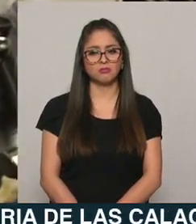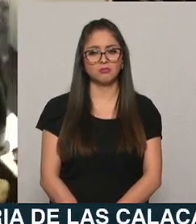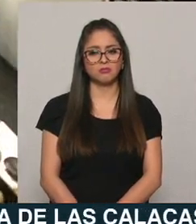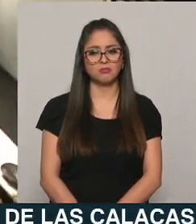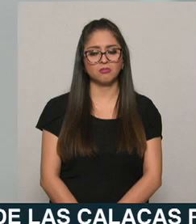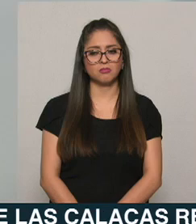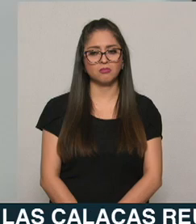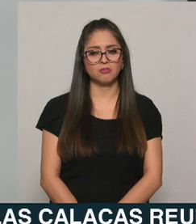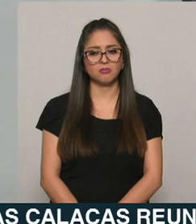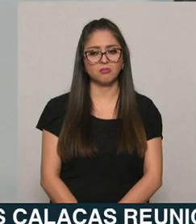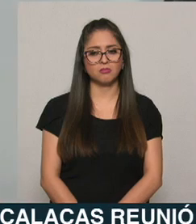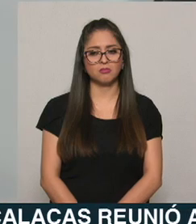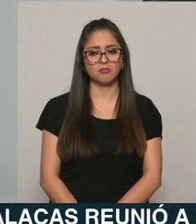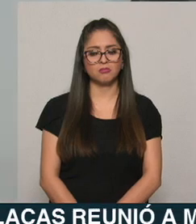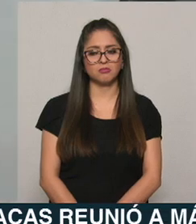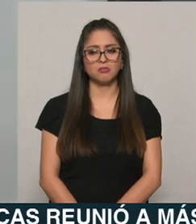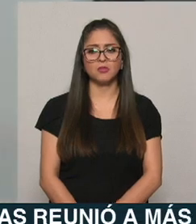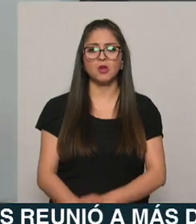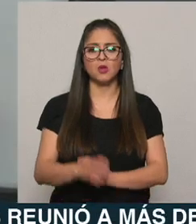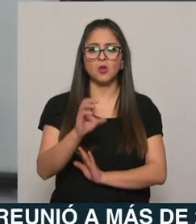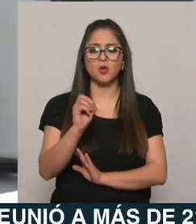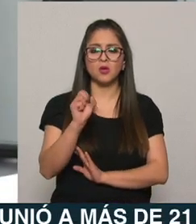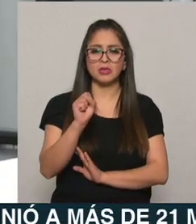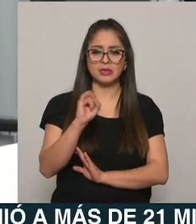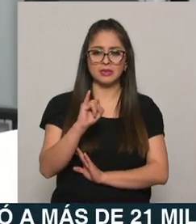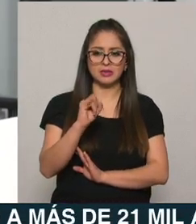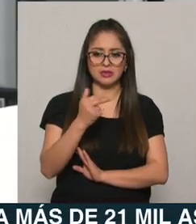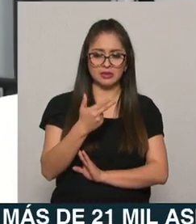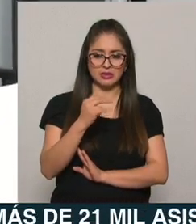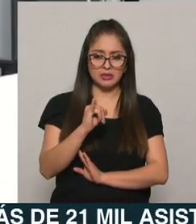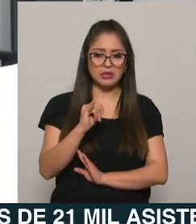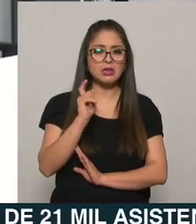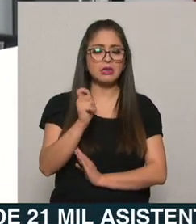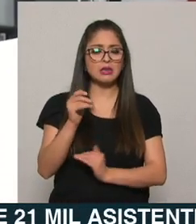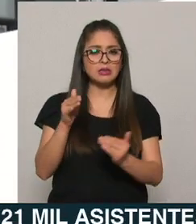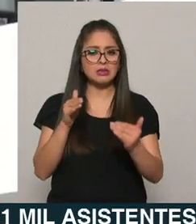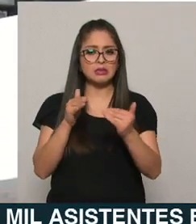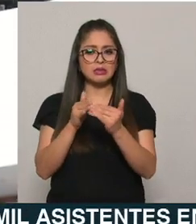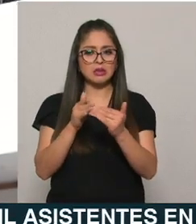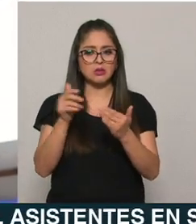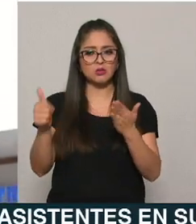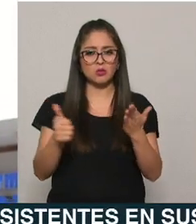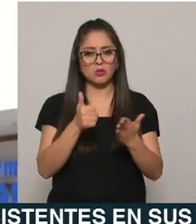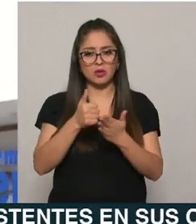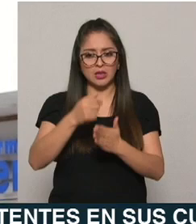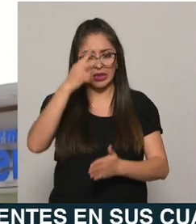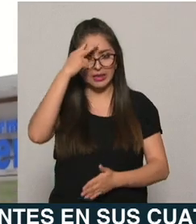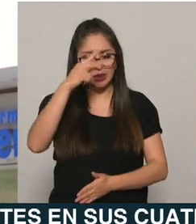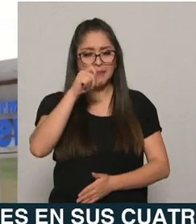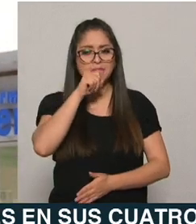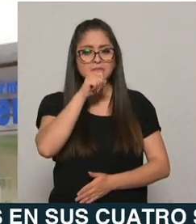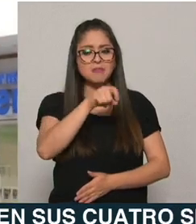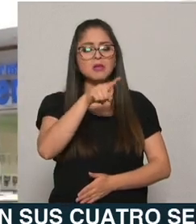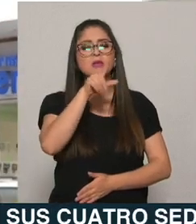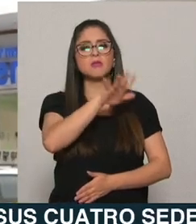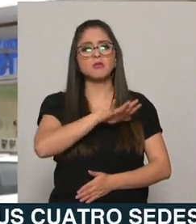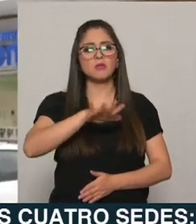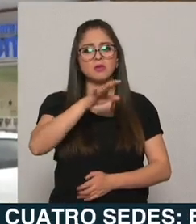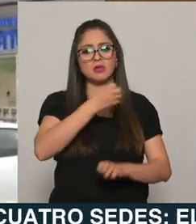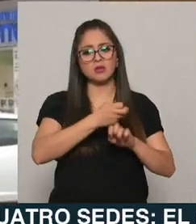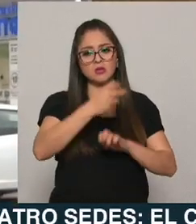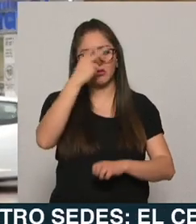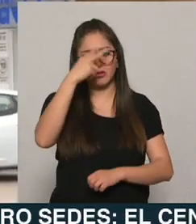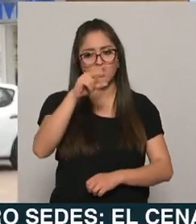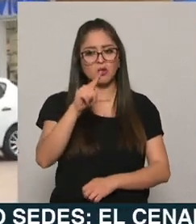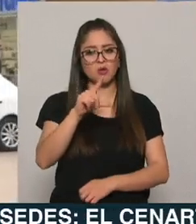Provecho. Oishi se ubica en los límites entre la Ciudad de México y el Estado de México, en Lomas de San Fernando